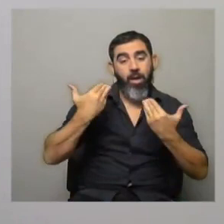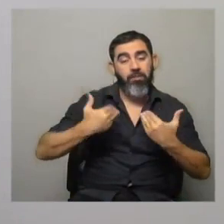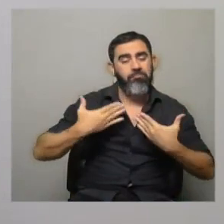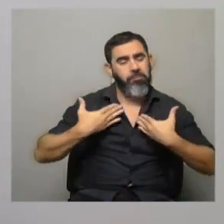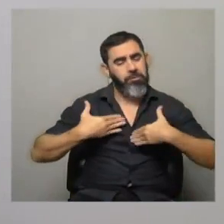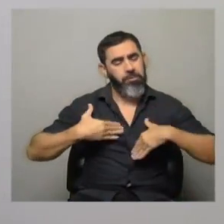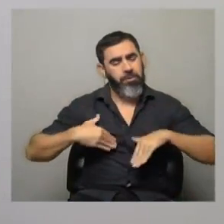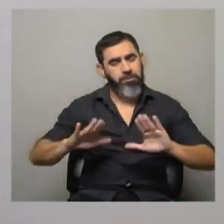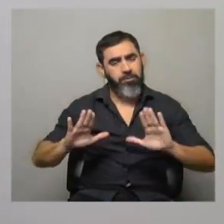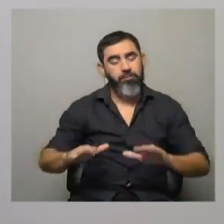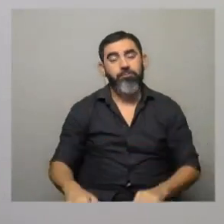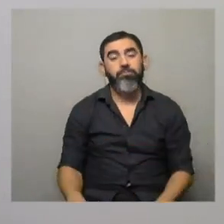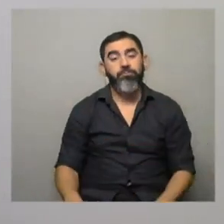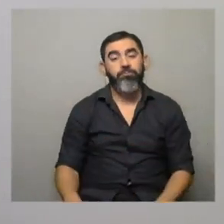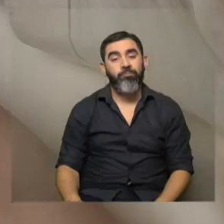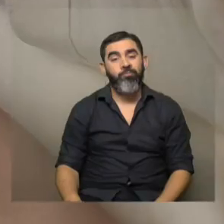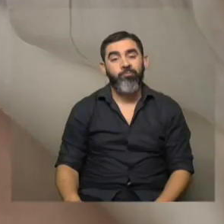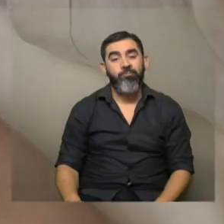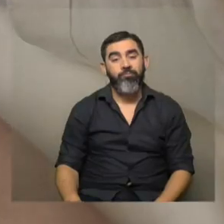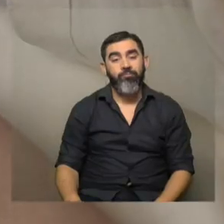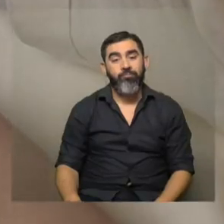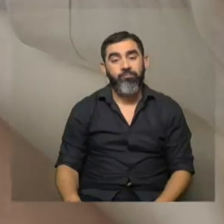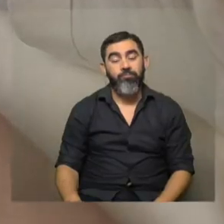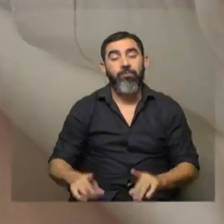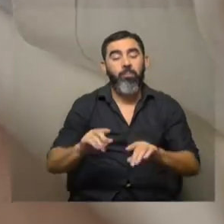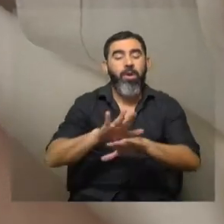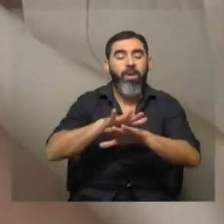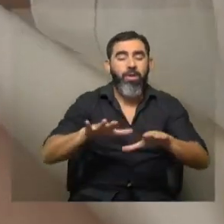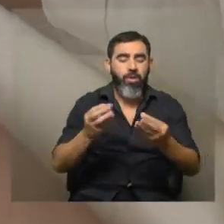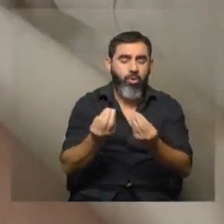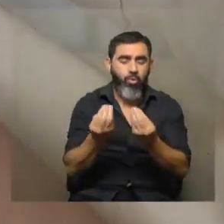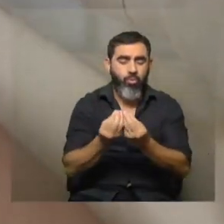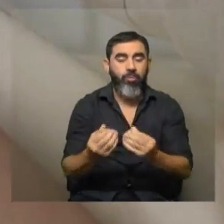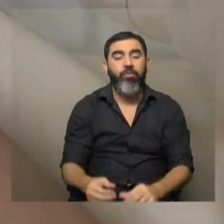tranquila y son frecuentes sobre todo en la infancia.